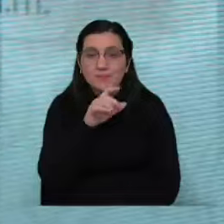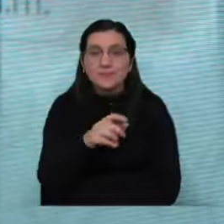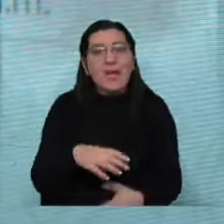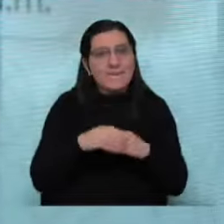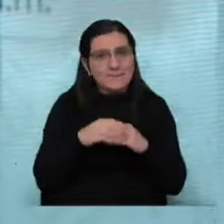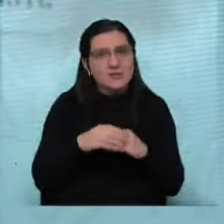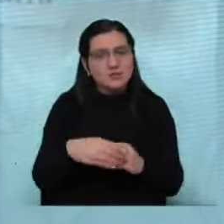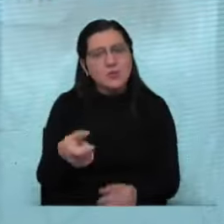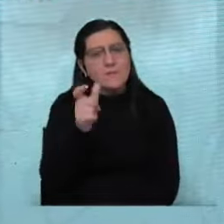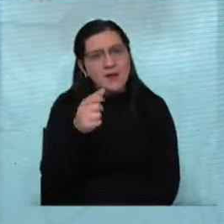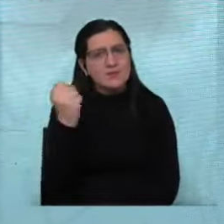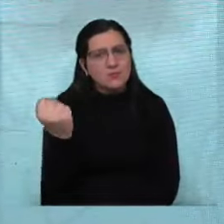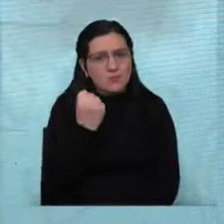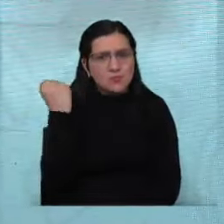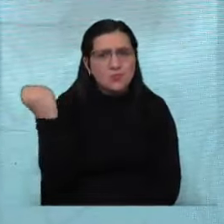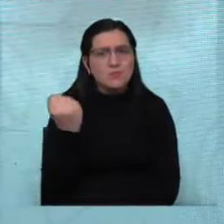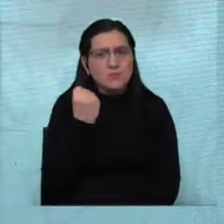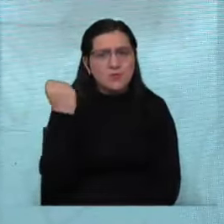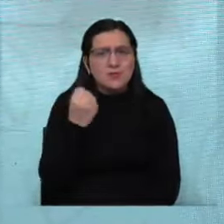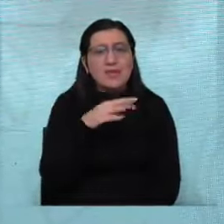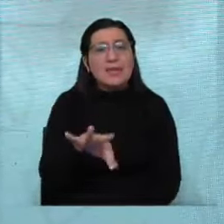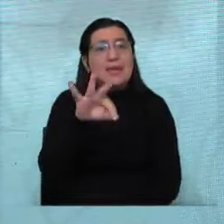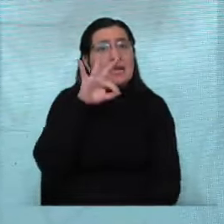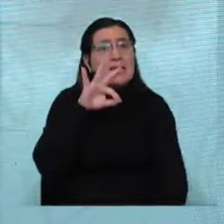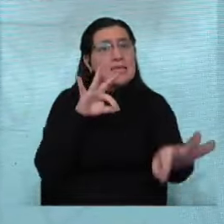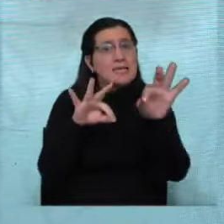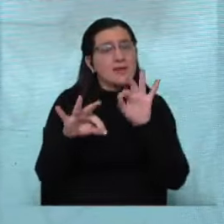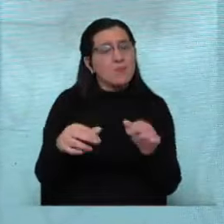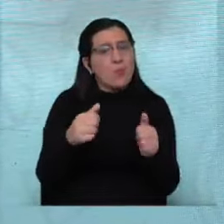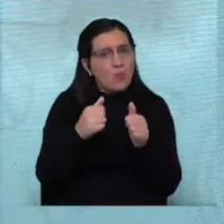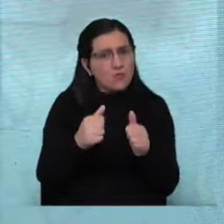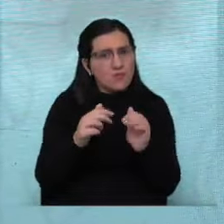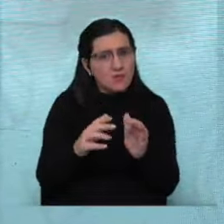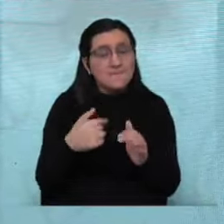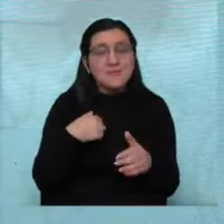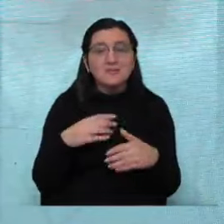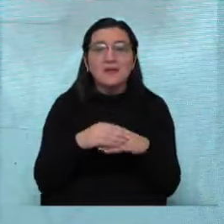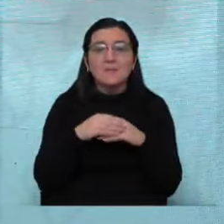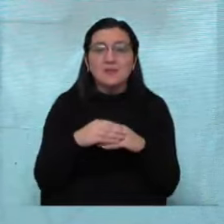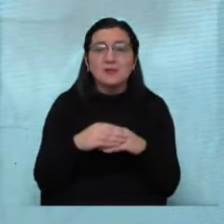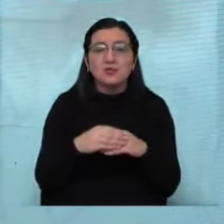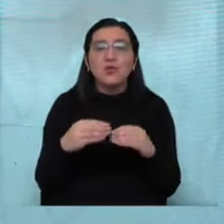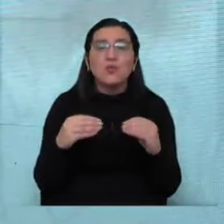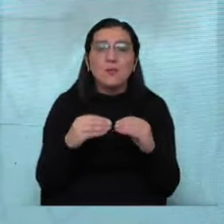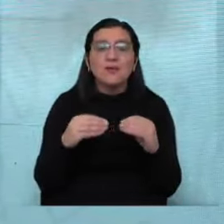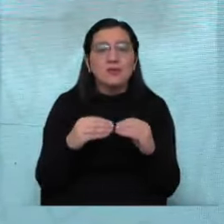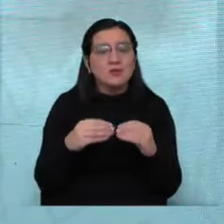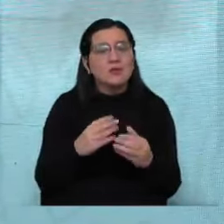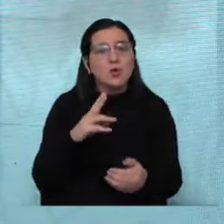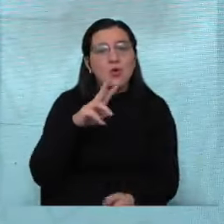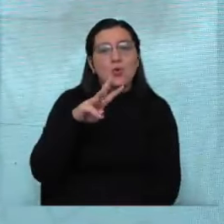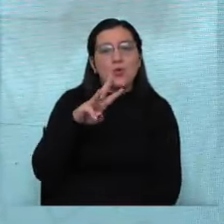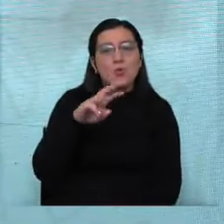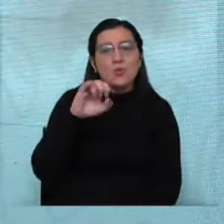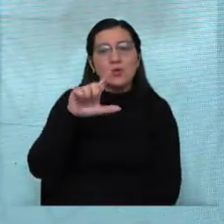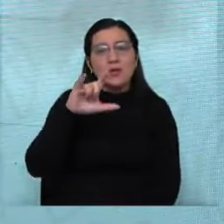importante el tema es tan importante elegir muy bien Por lo pronto mis amigos son muy compañeros de ruta Willy y mis